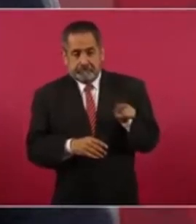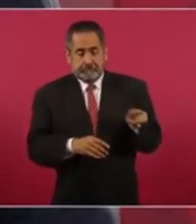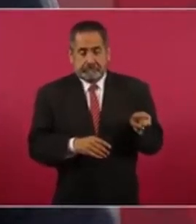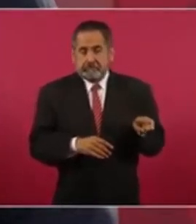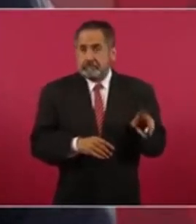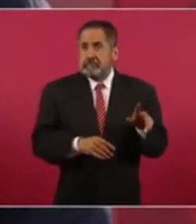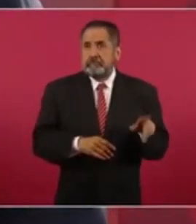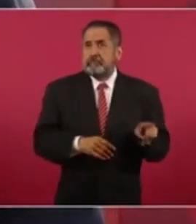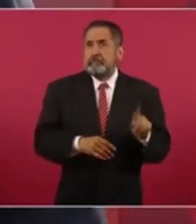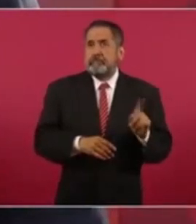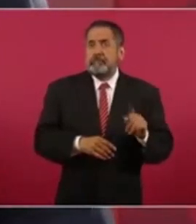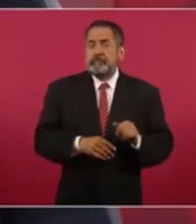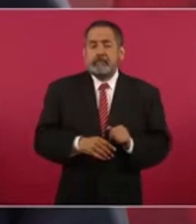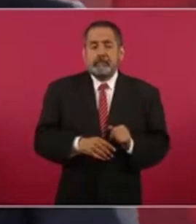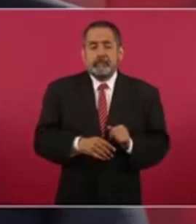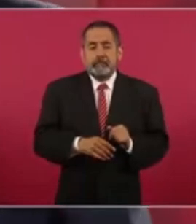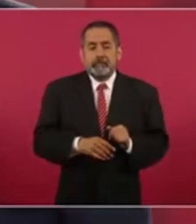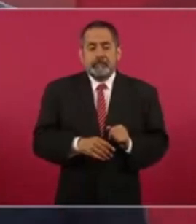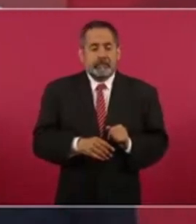no es